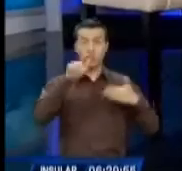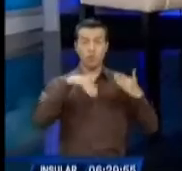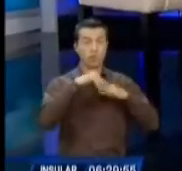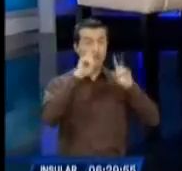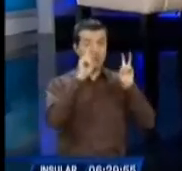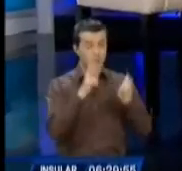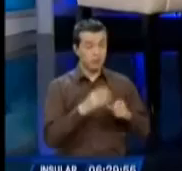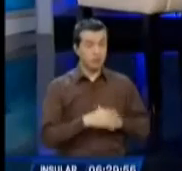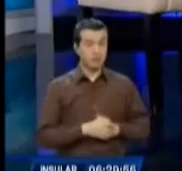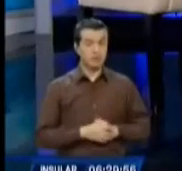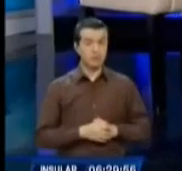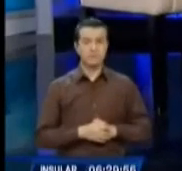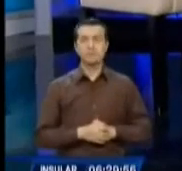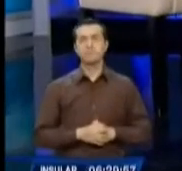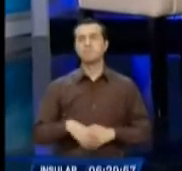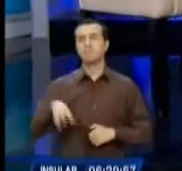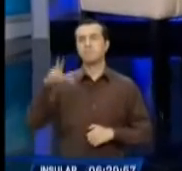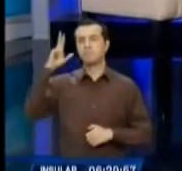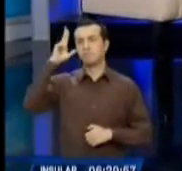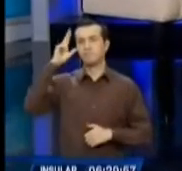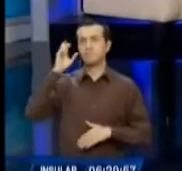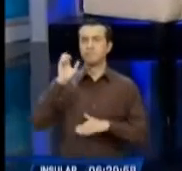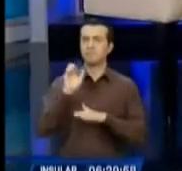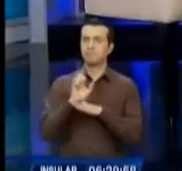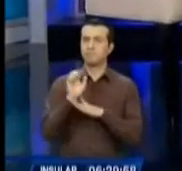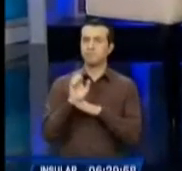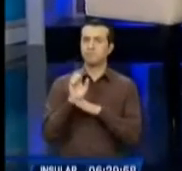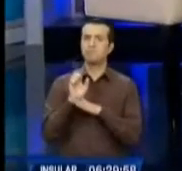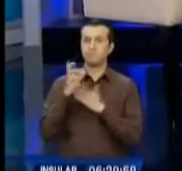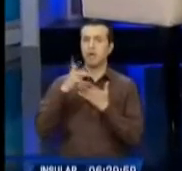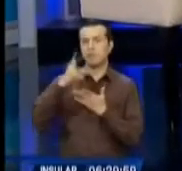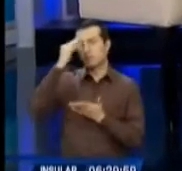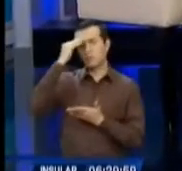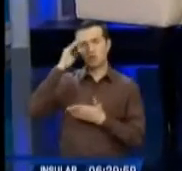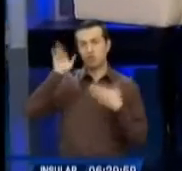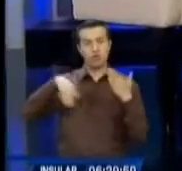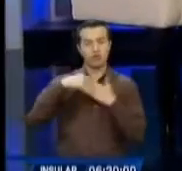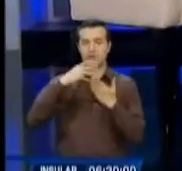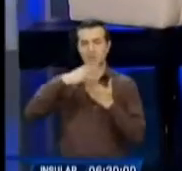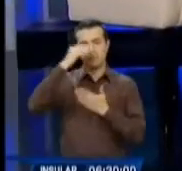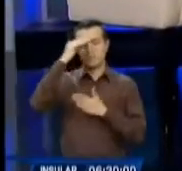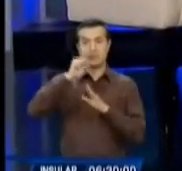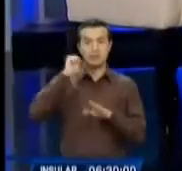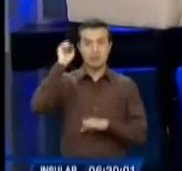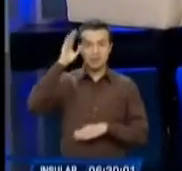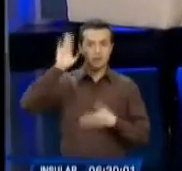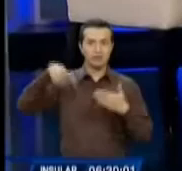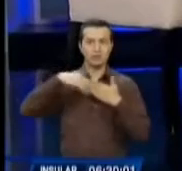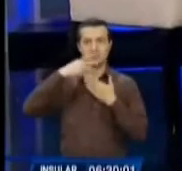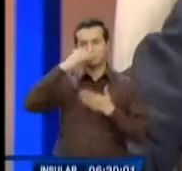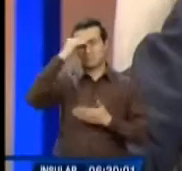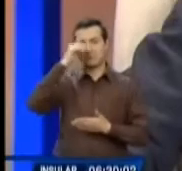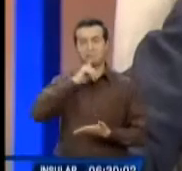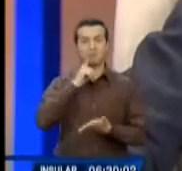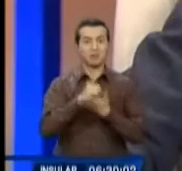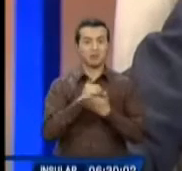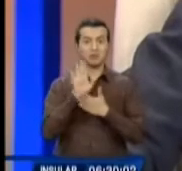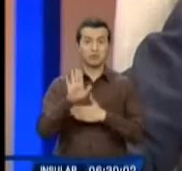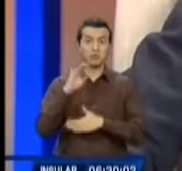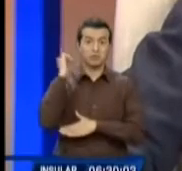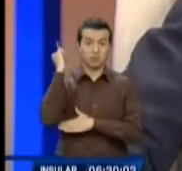contenido? Creo que en Ecuador estamos aprendiendo todos los que hacemos cine. Creo que es una industria